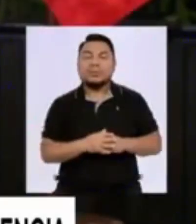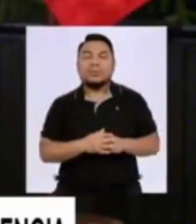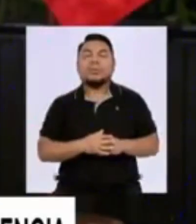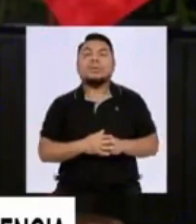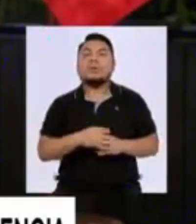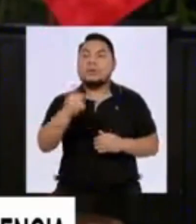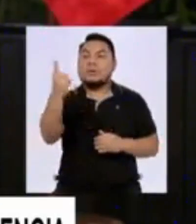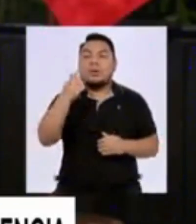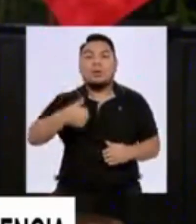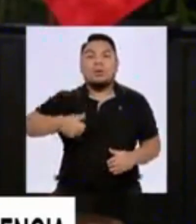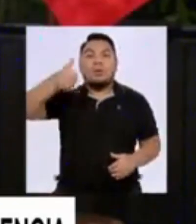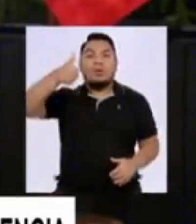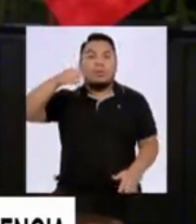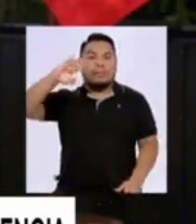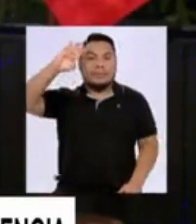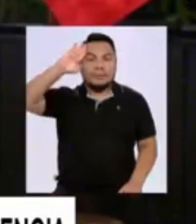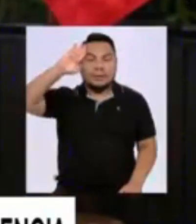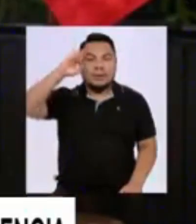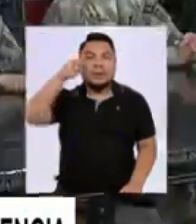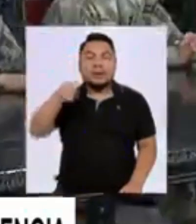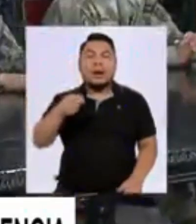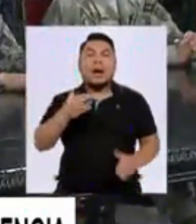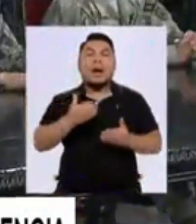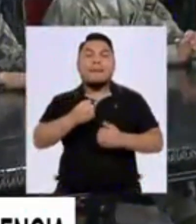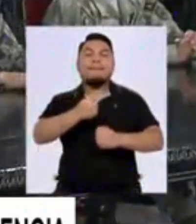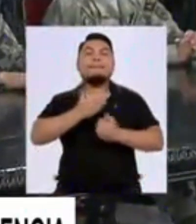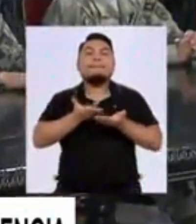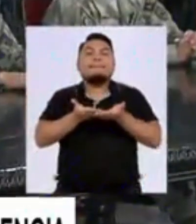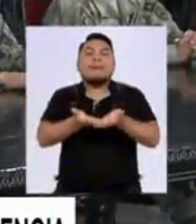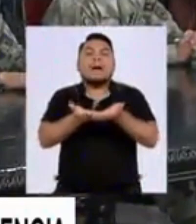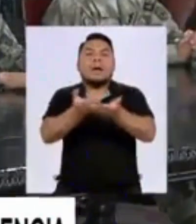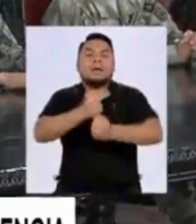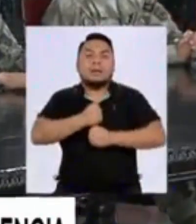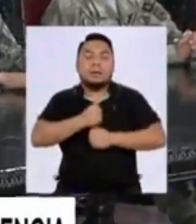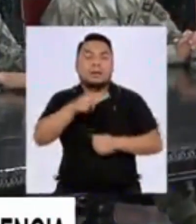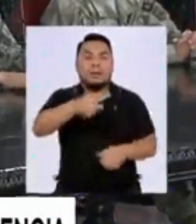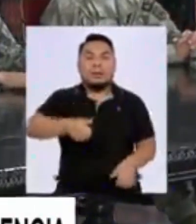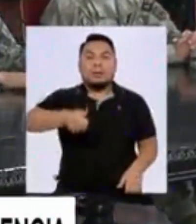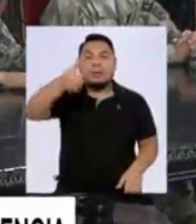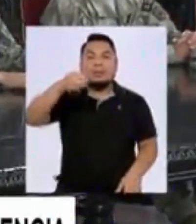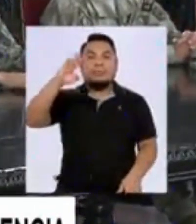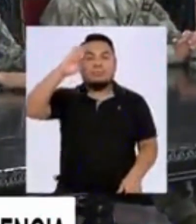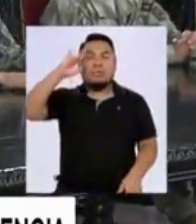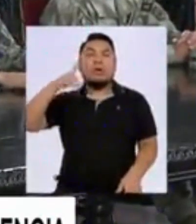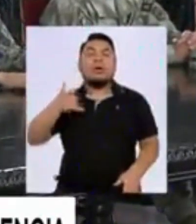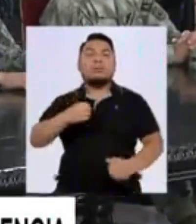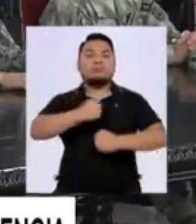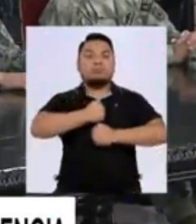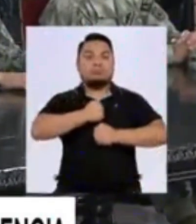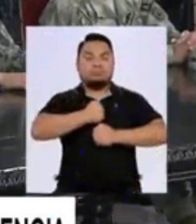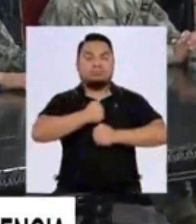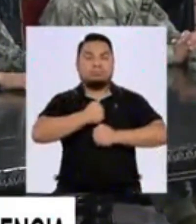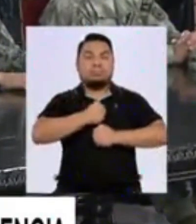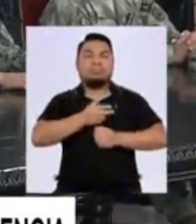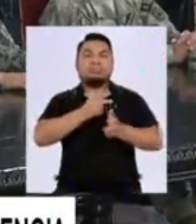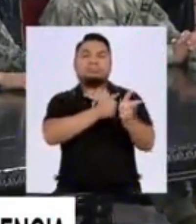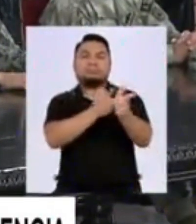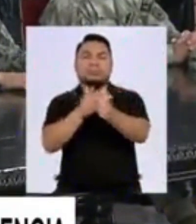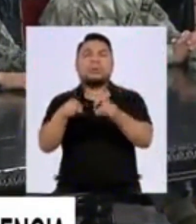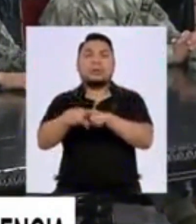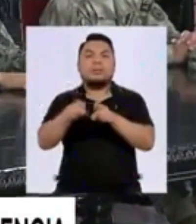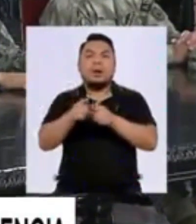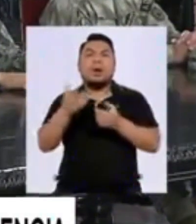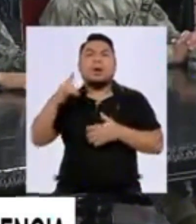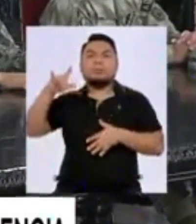Nos acompaña el comandante general de la Marina, comandante general del Ejército, comandante general de la Fuerza